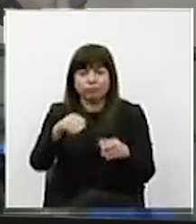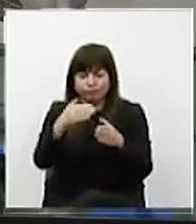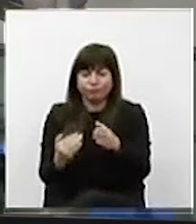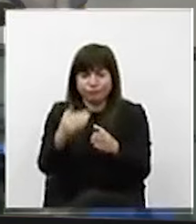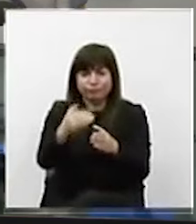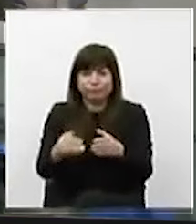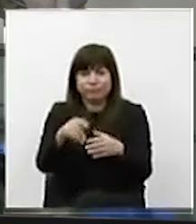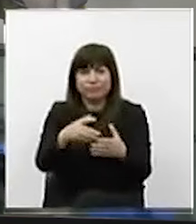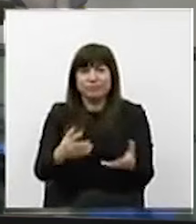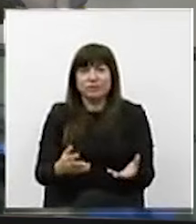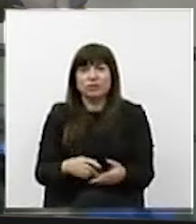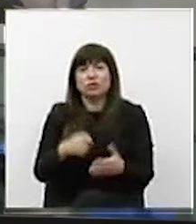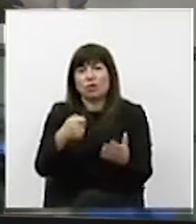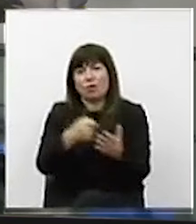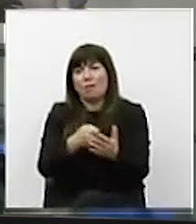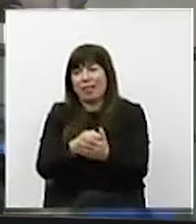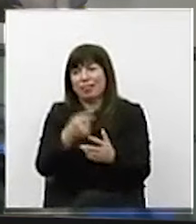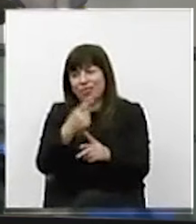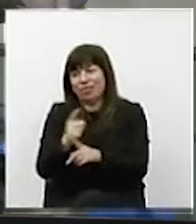poder volver.